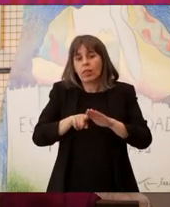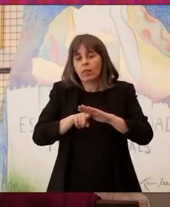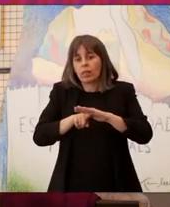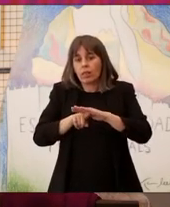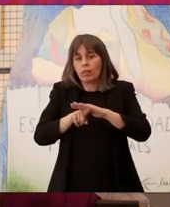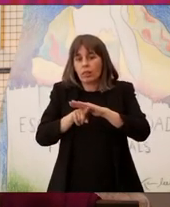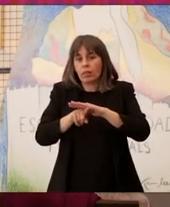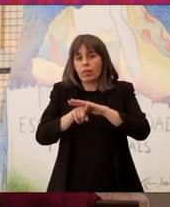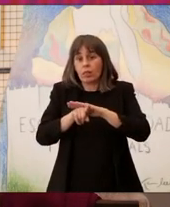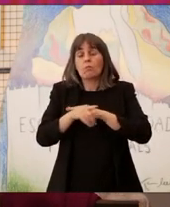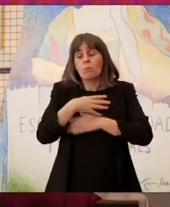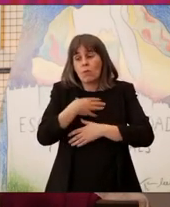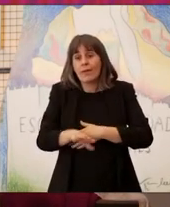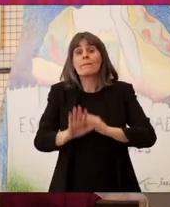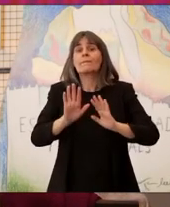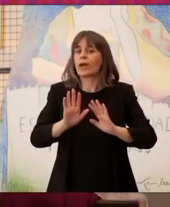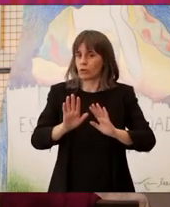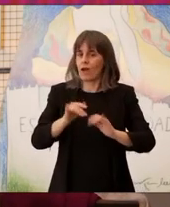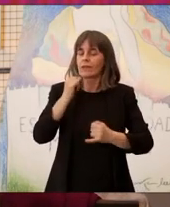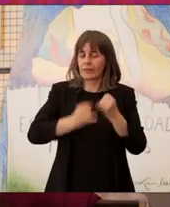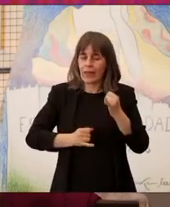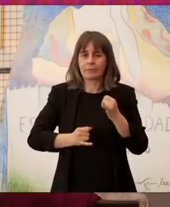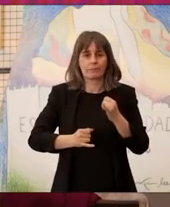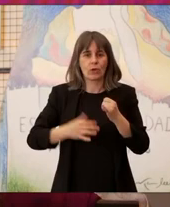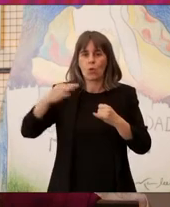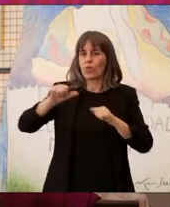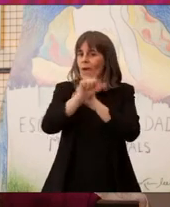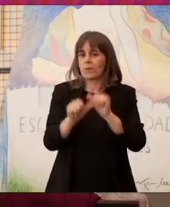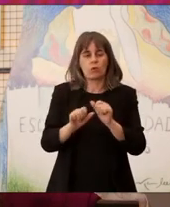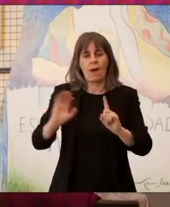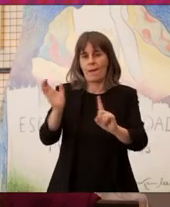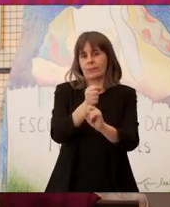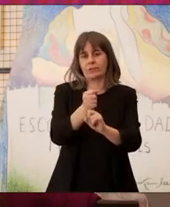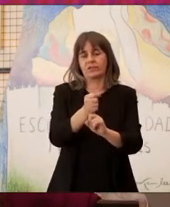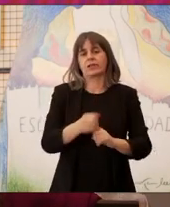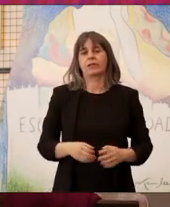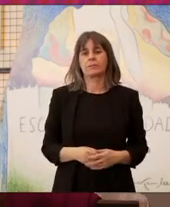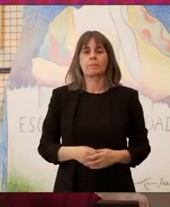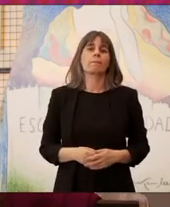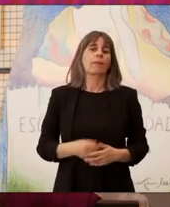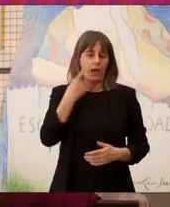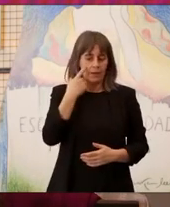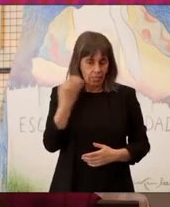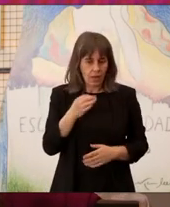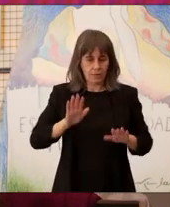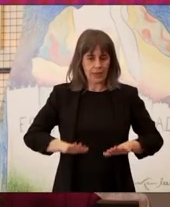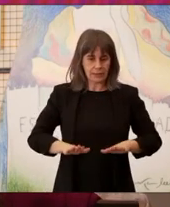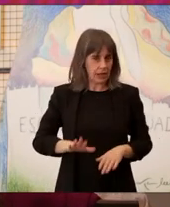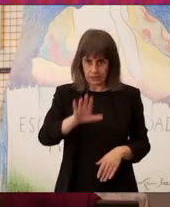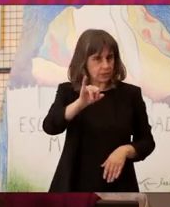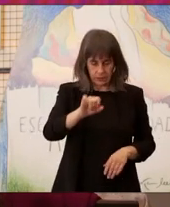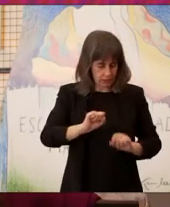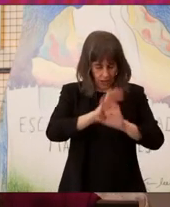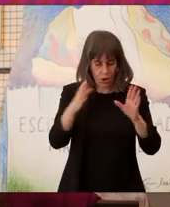es la única manera de llegar a alguna parte entonces respecto a lo que se decía bueno tenemos que estar por supuesto que tenemos que estar por supuesto